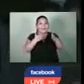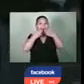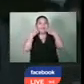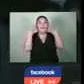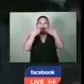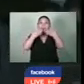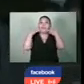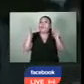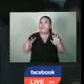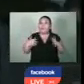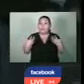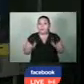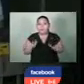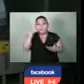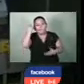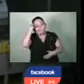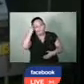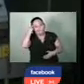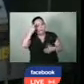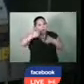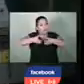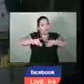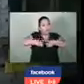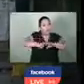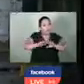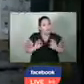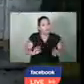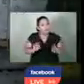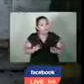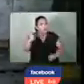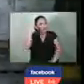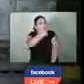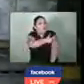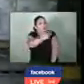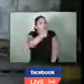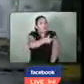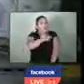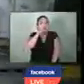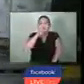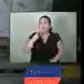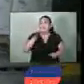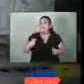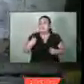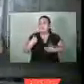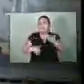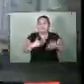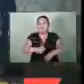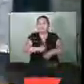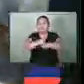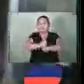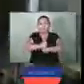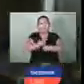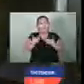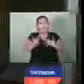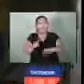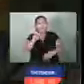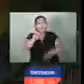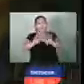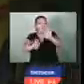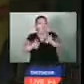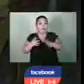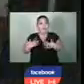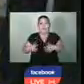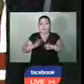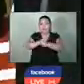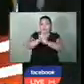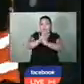muestra de la estrategia con celeridad, que es la vacunación y que por supuesto nos va a poner mucho más seguros ante el COVID-19. Solo el día de ayer se